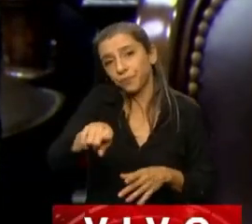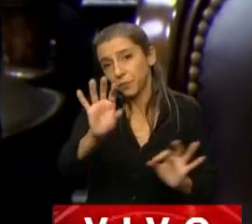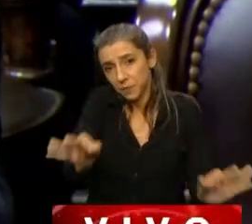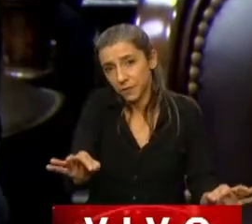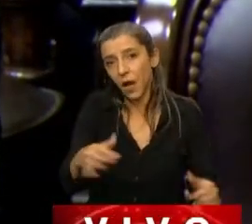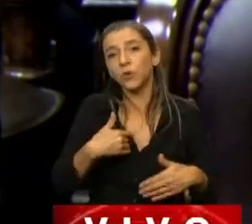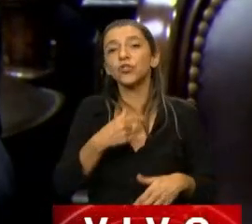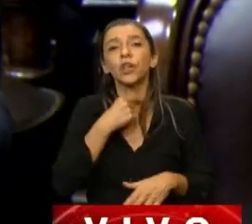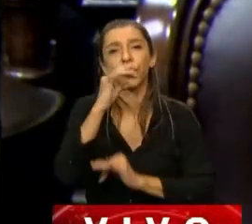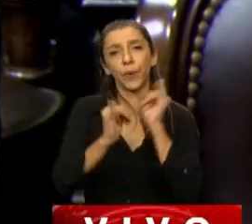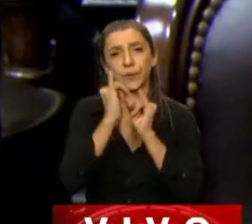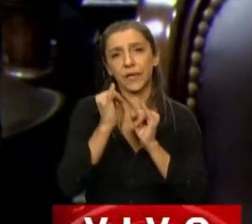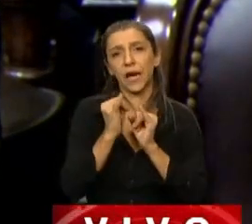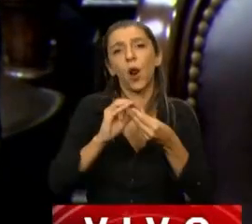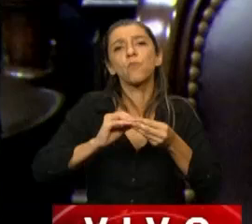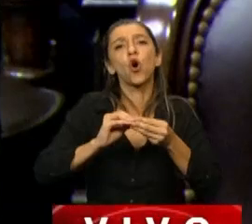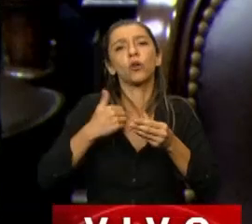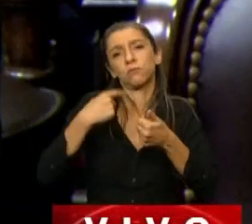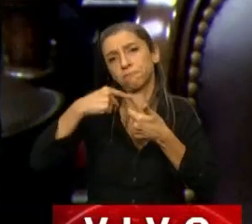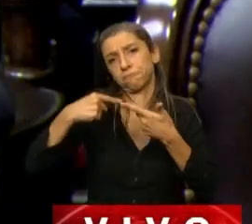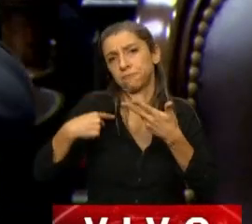todo respeto mis razones.